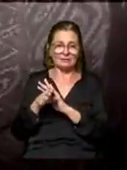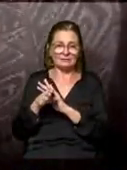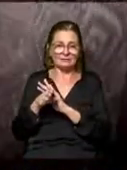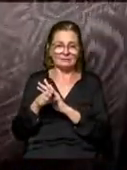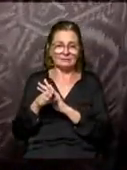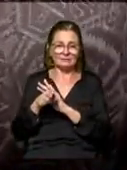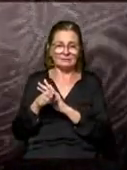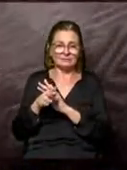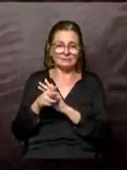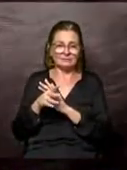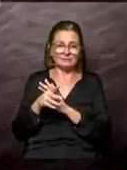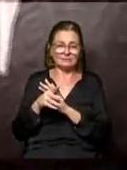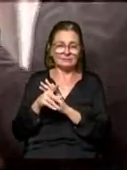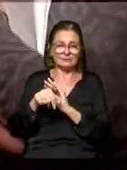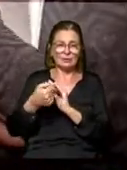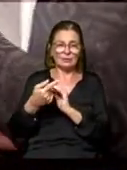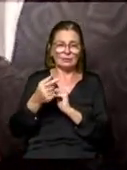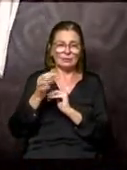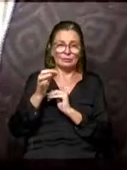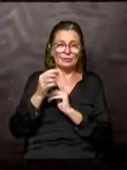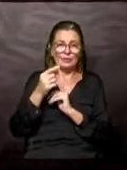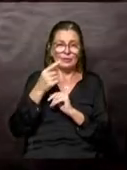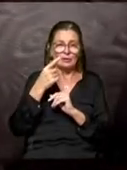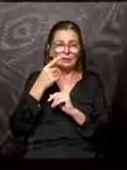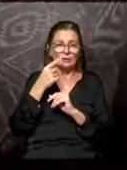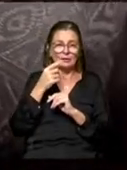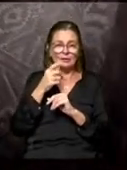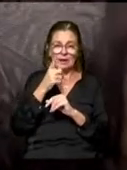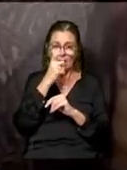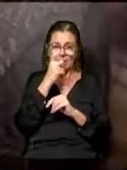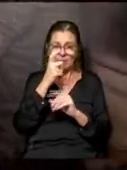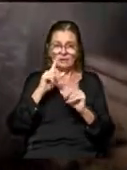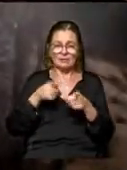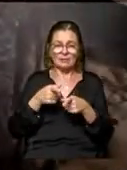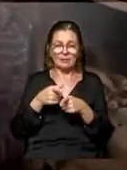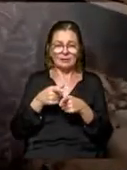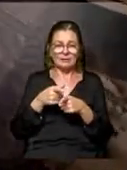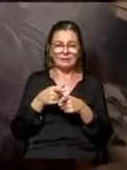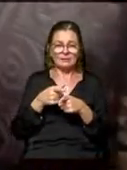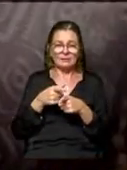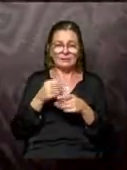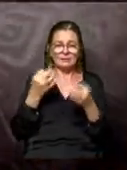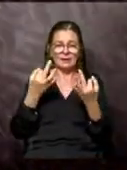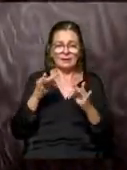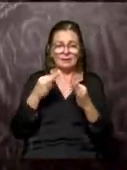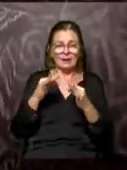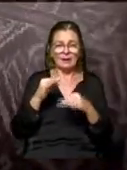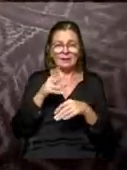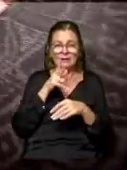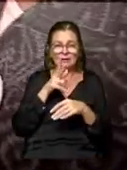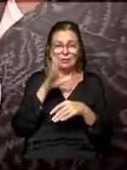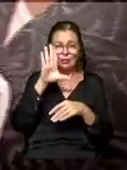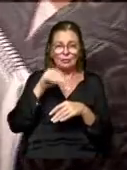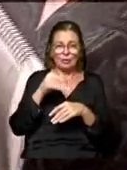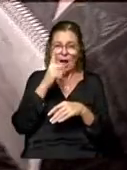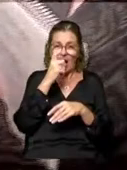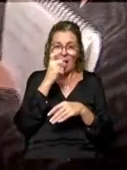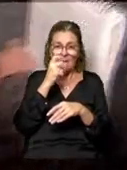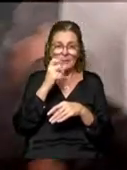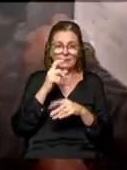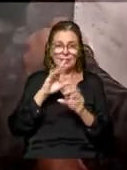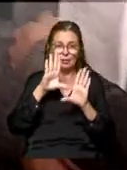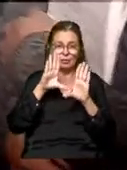y sobre todo que mi otro nene también se le dan disparos. Digo, mi hermana tiene urises, que son todos asmáticos